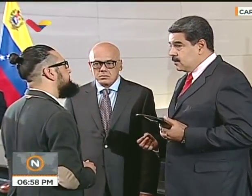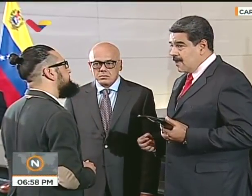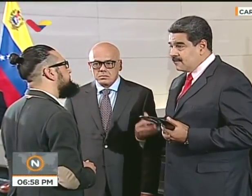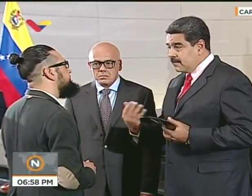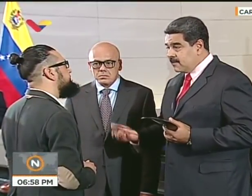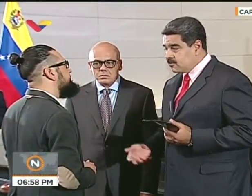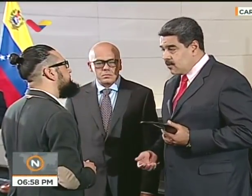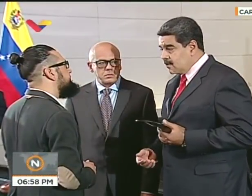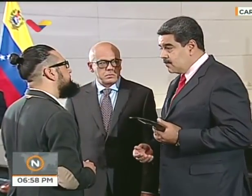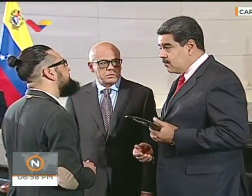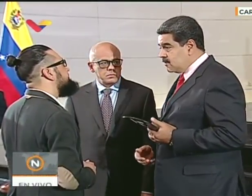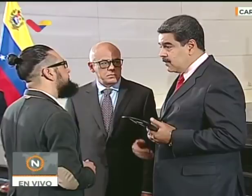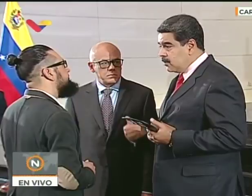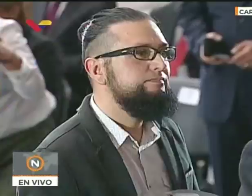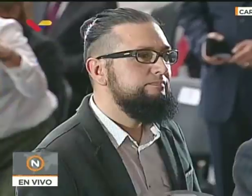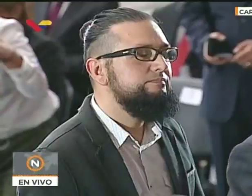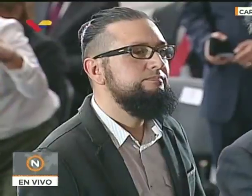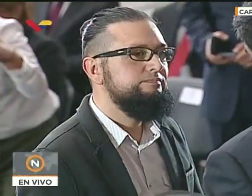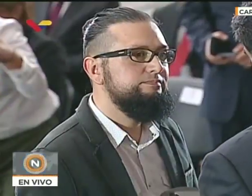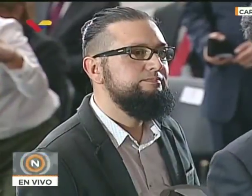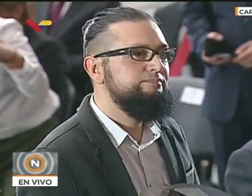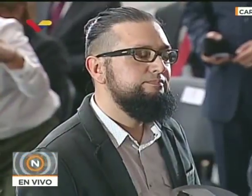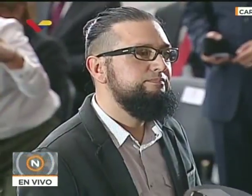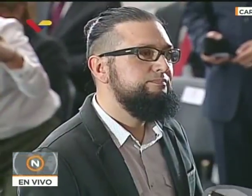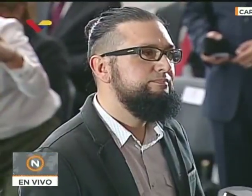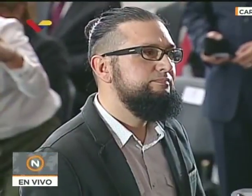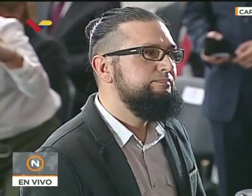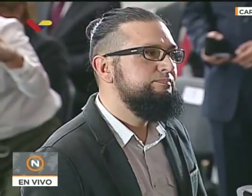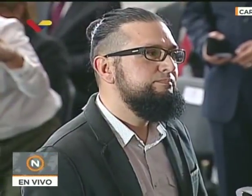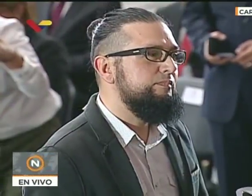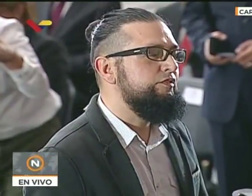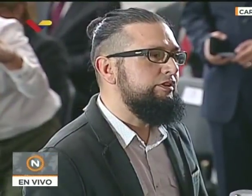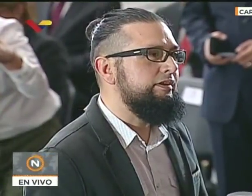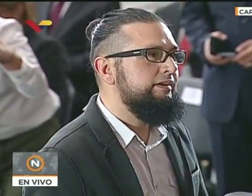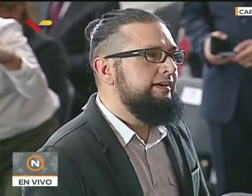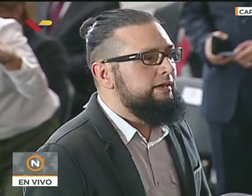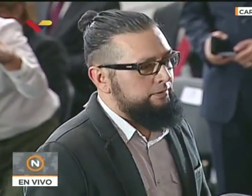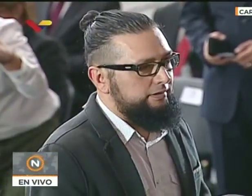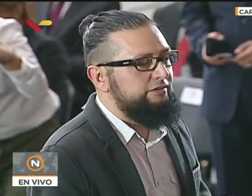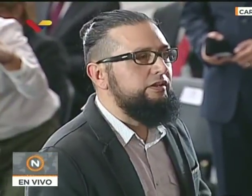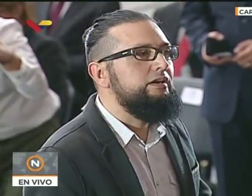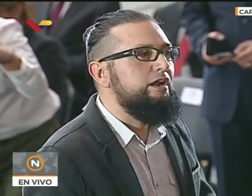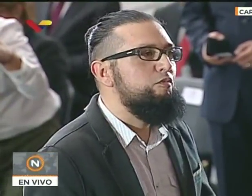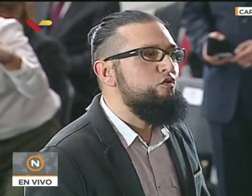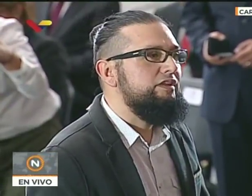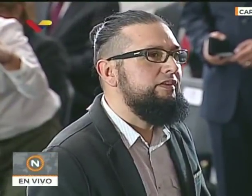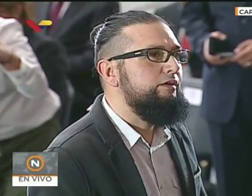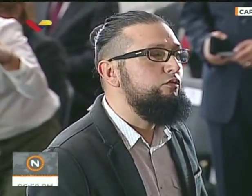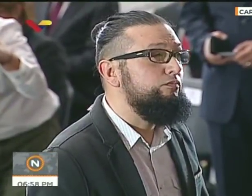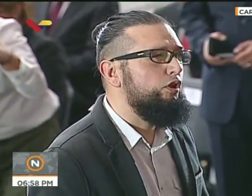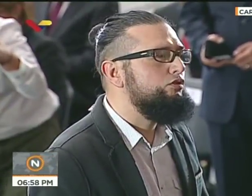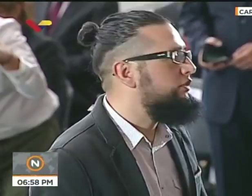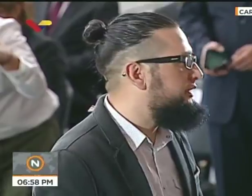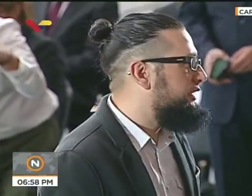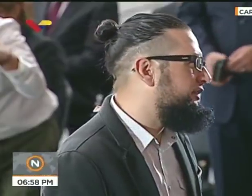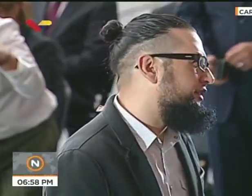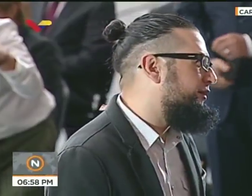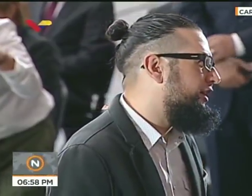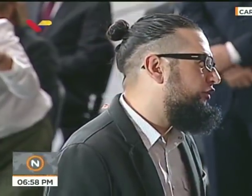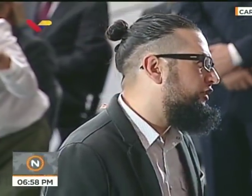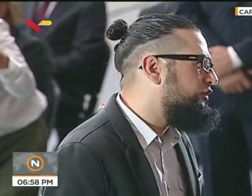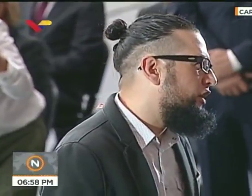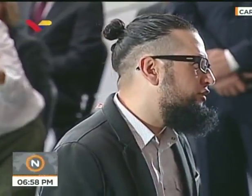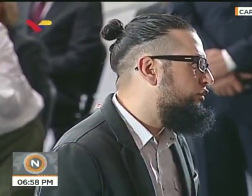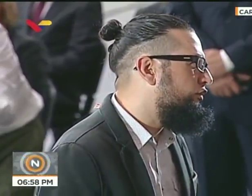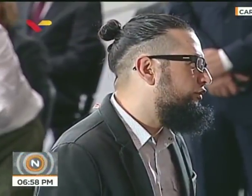máxima autoridad del país con el galardonado, recibe el Premio Nacional de Periodismo,